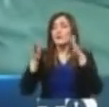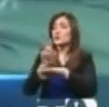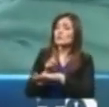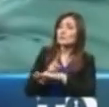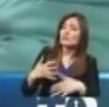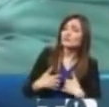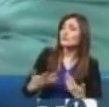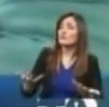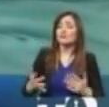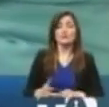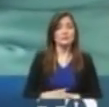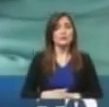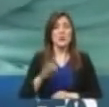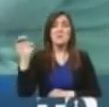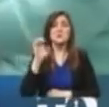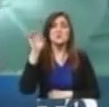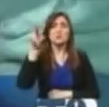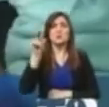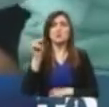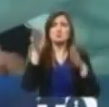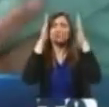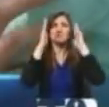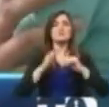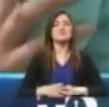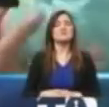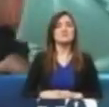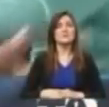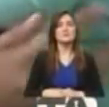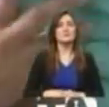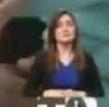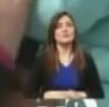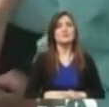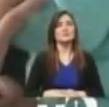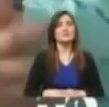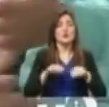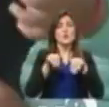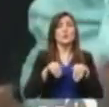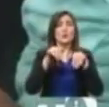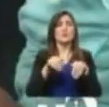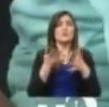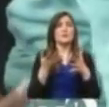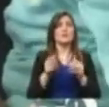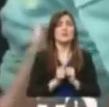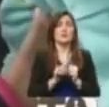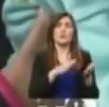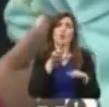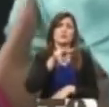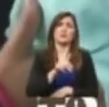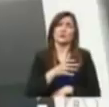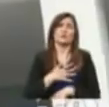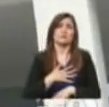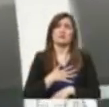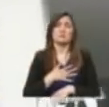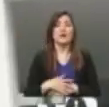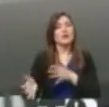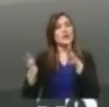atienden, pero me dice que en emergencia todavía no están atendiendo. Y mi perro está aquí, quiero ver que, o sea, que no se muera, más que todo que le